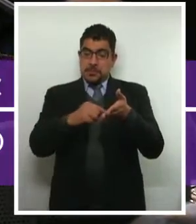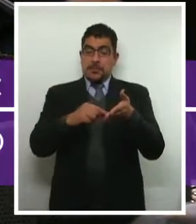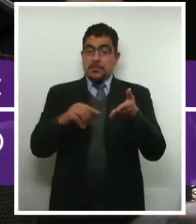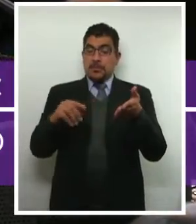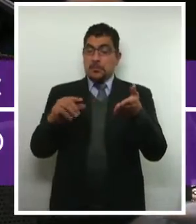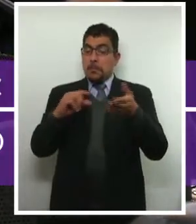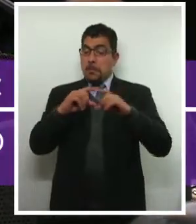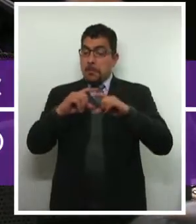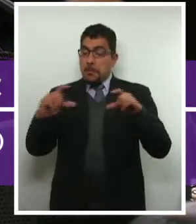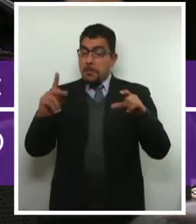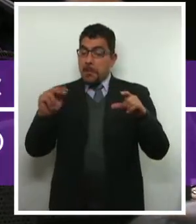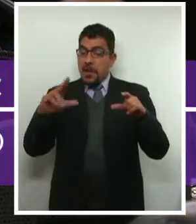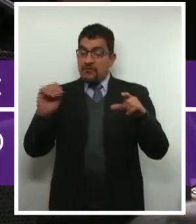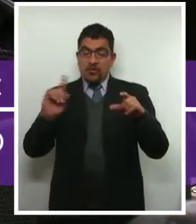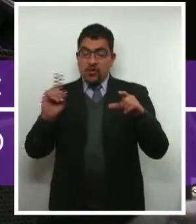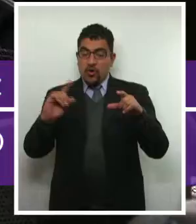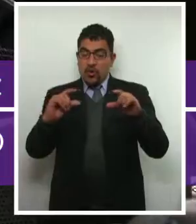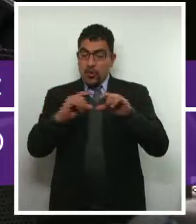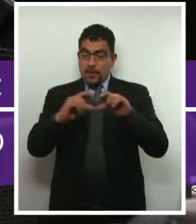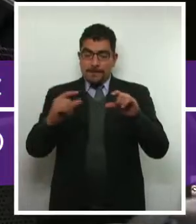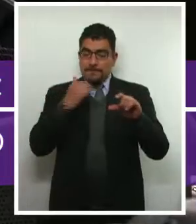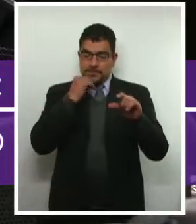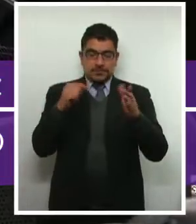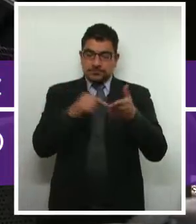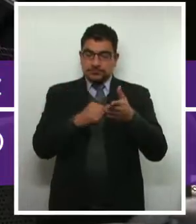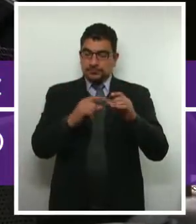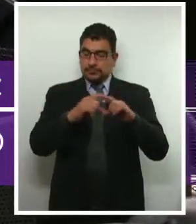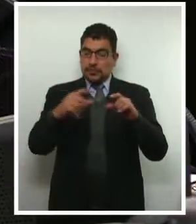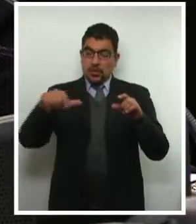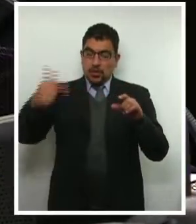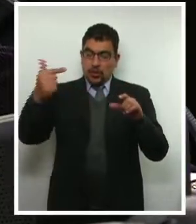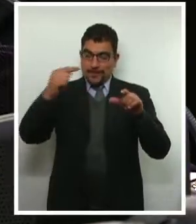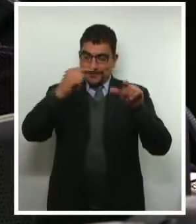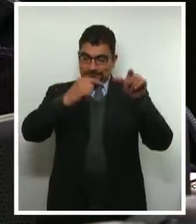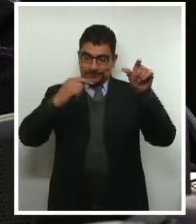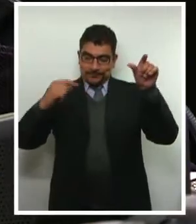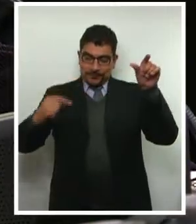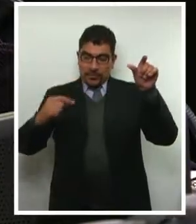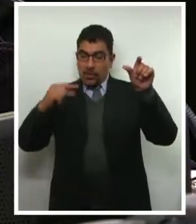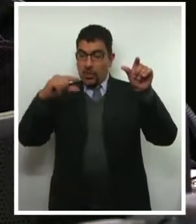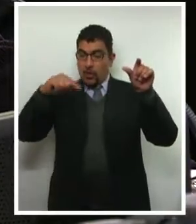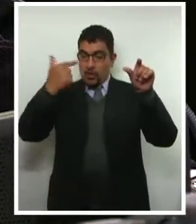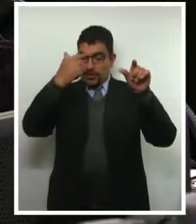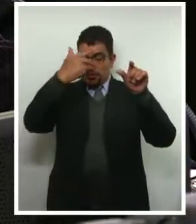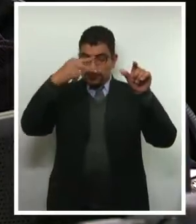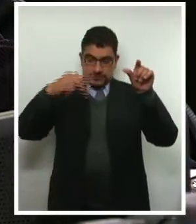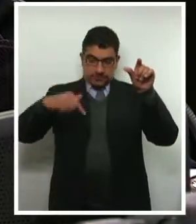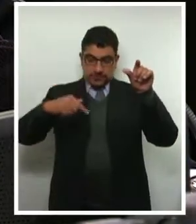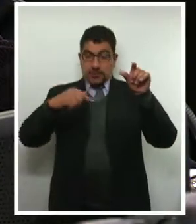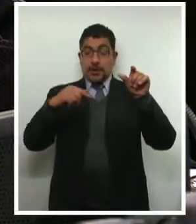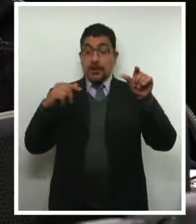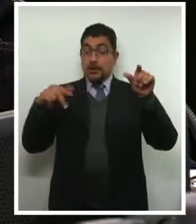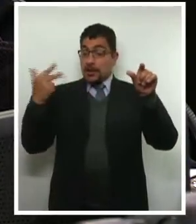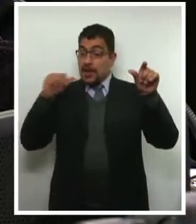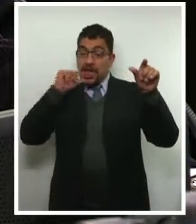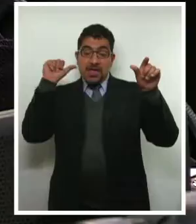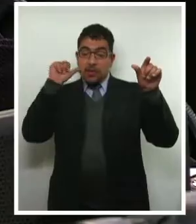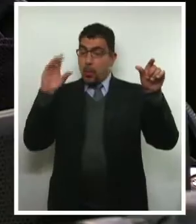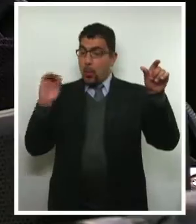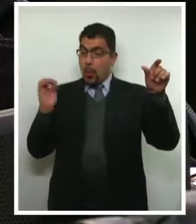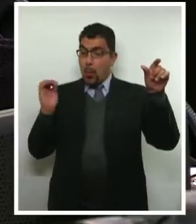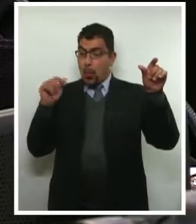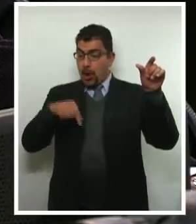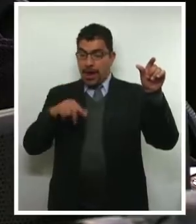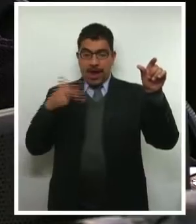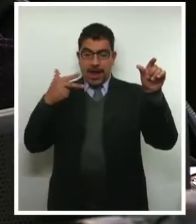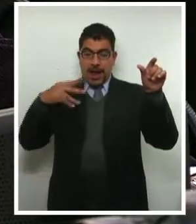párrafo, el párrafo, perdón, es el 12 y el 13. Como no se aprobó el 13 ayer, el